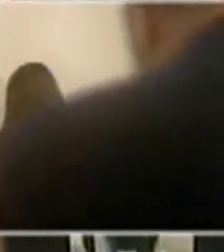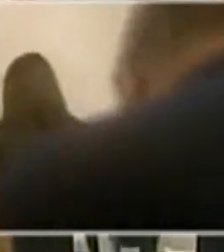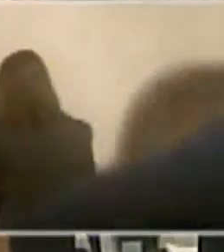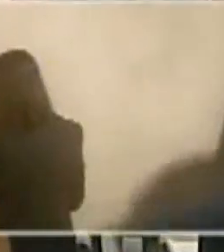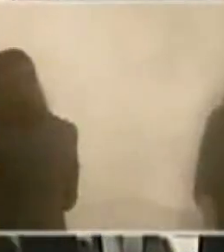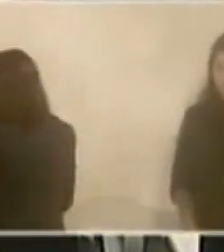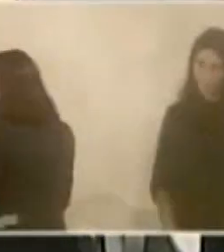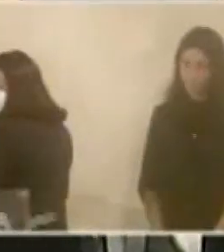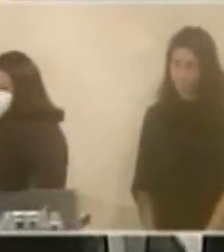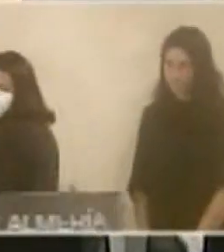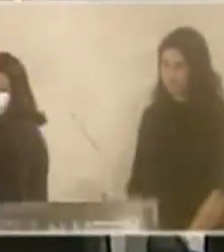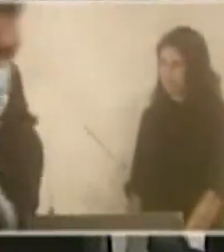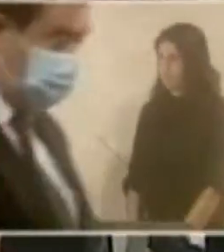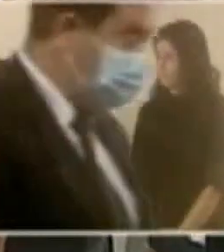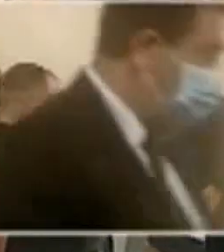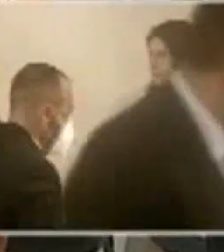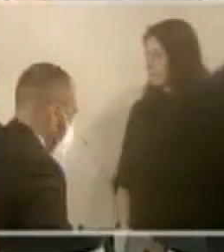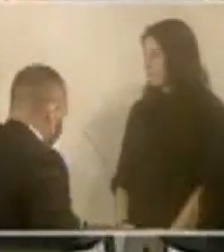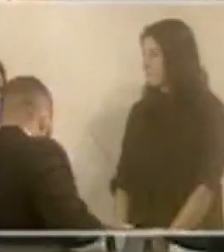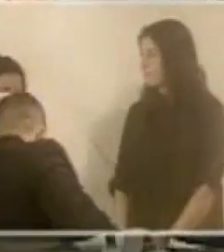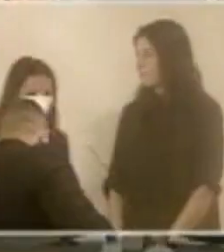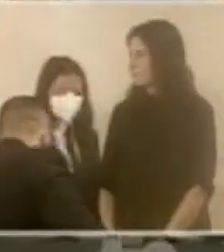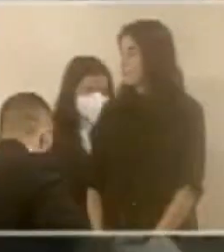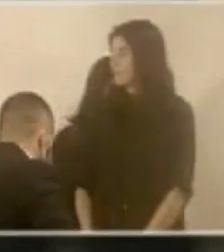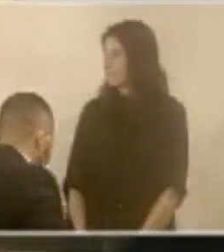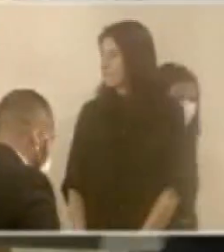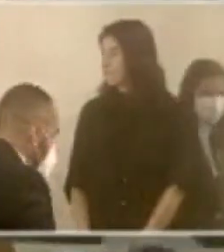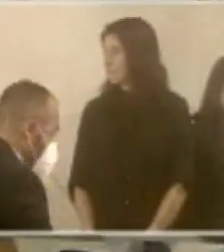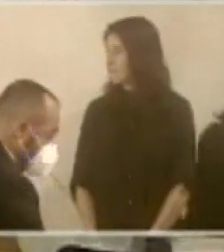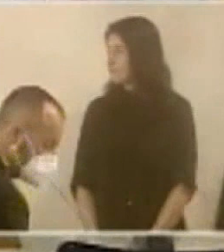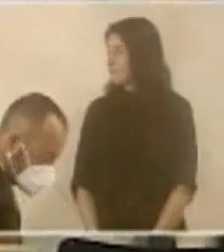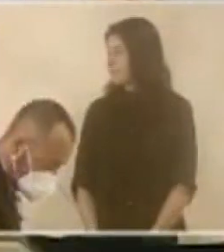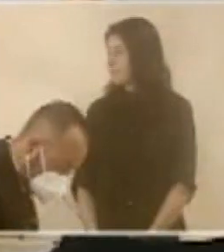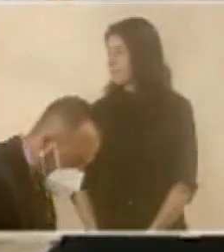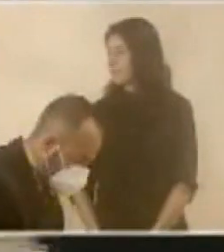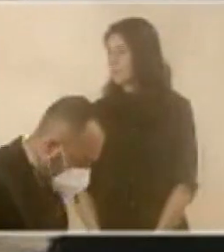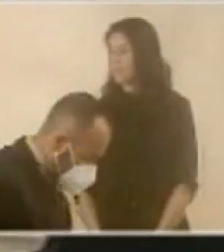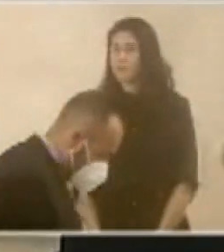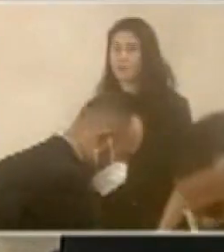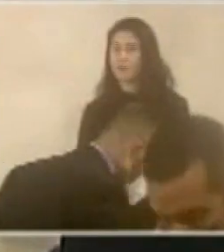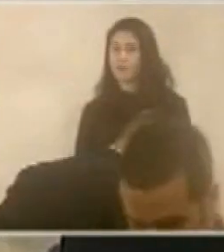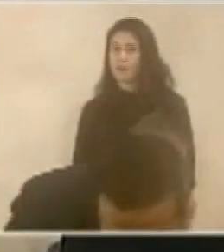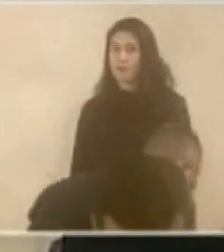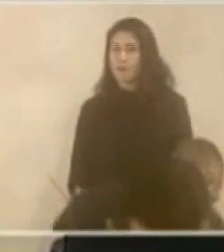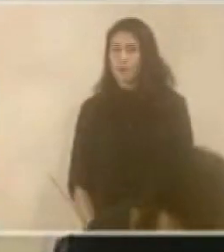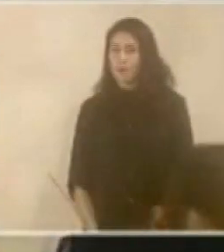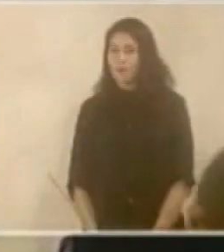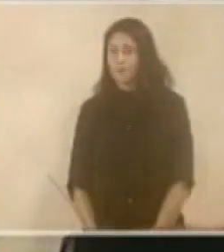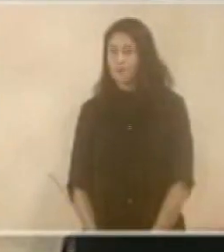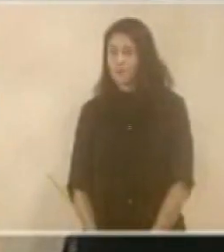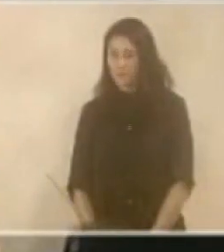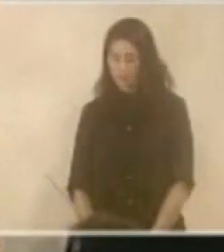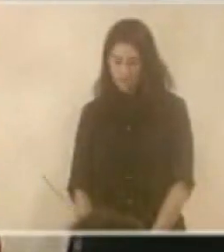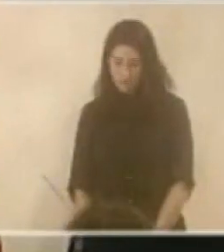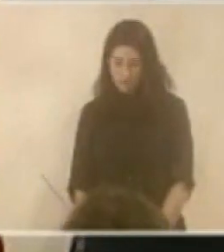Se va a proceder a dar lectura a la resolución por la cual se concede el escudo de oro de la ciudad al conferenciante de este